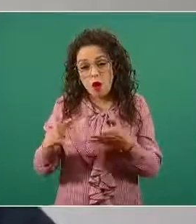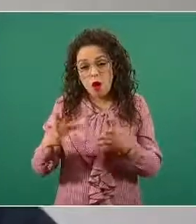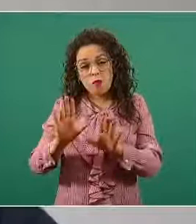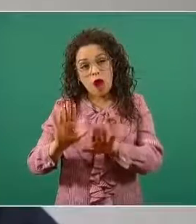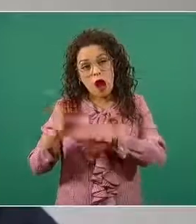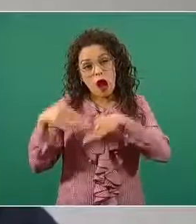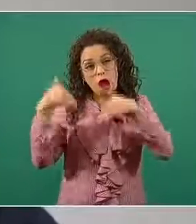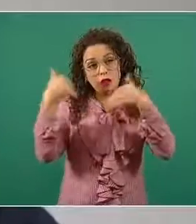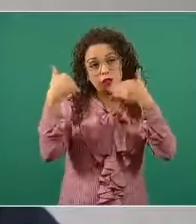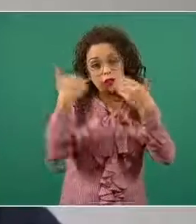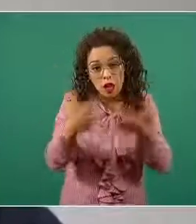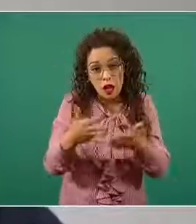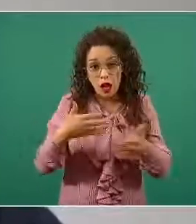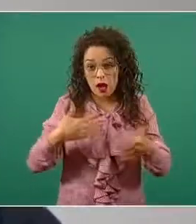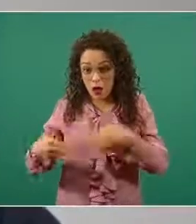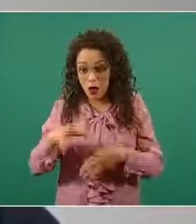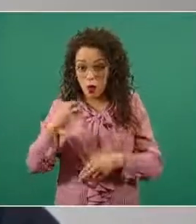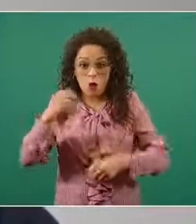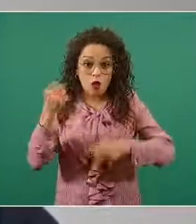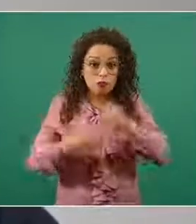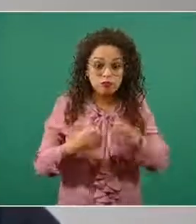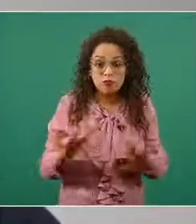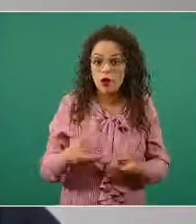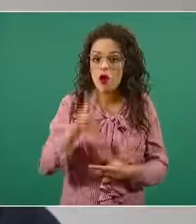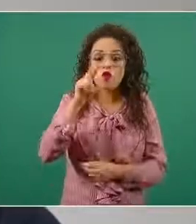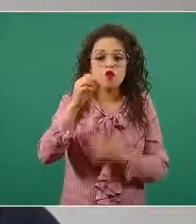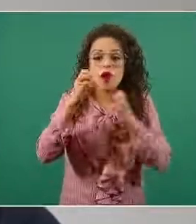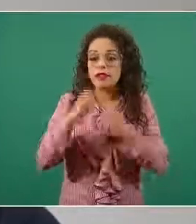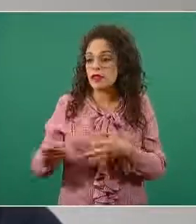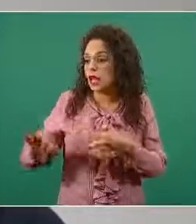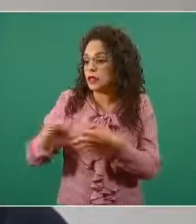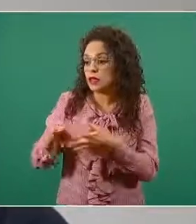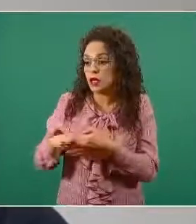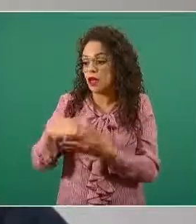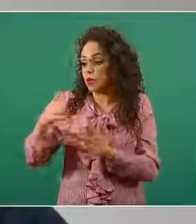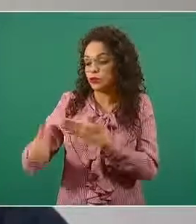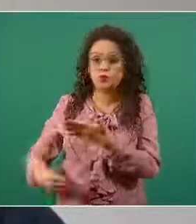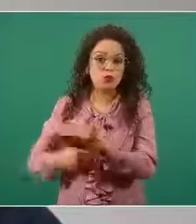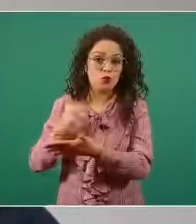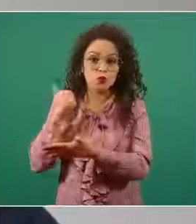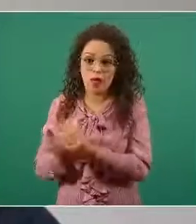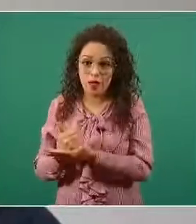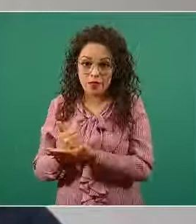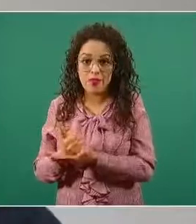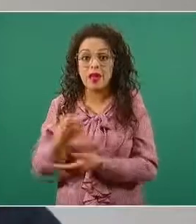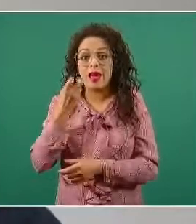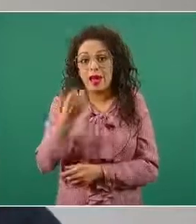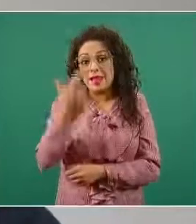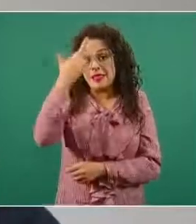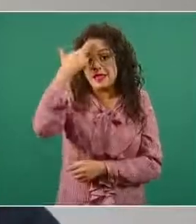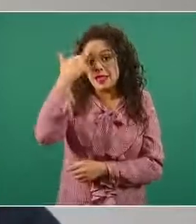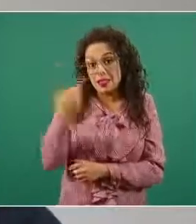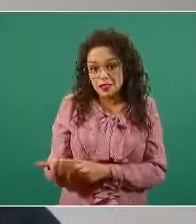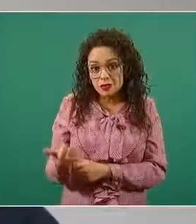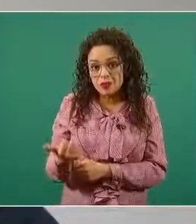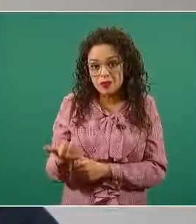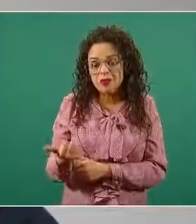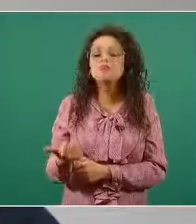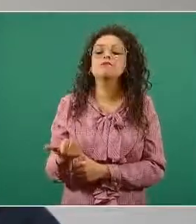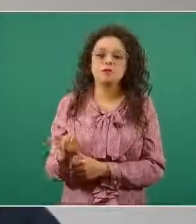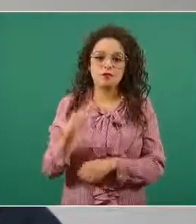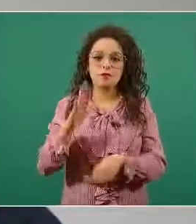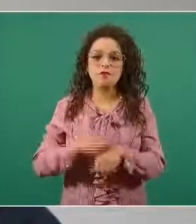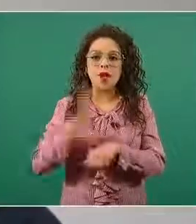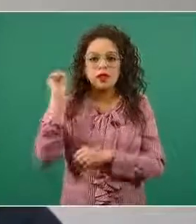necesariamente o no están cerca de una zona urbana. Entonces eso en su momento incrementa también la logística de